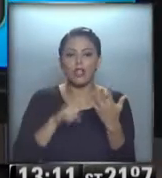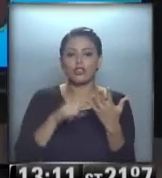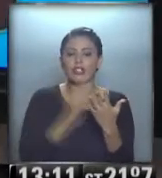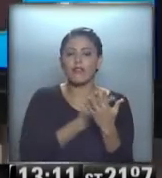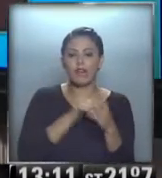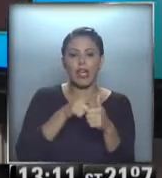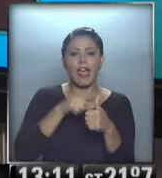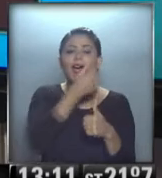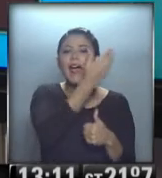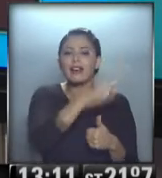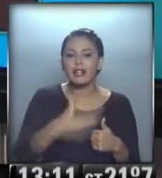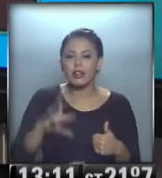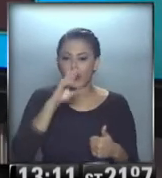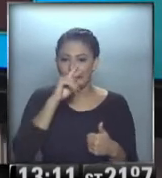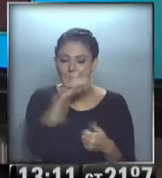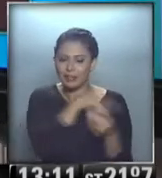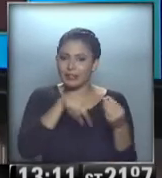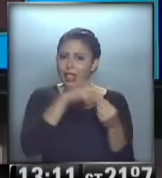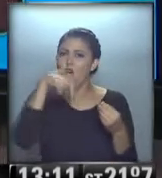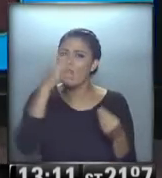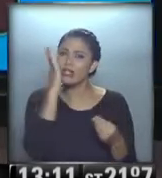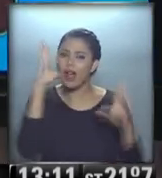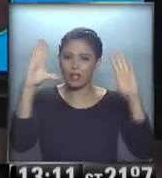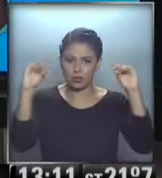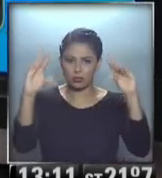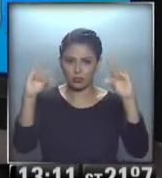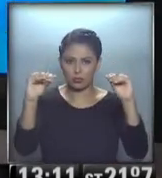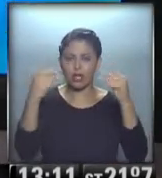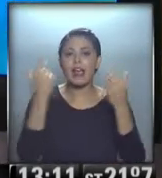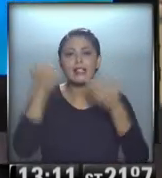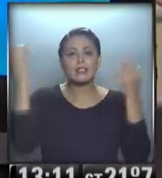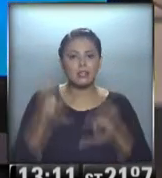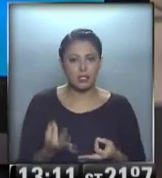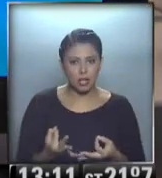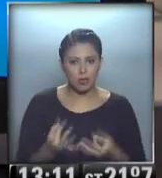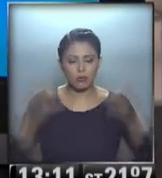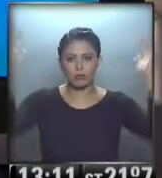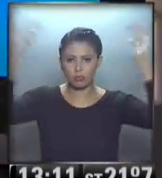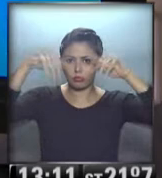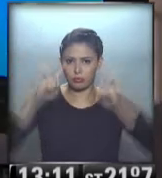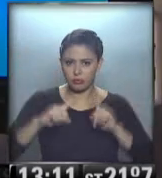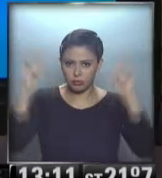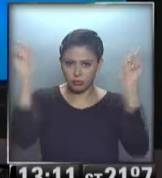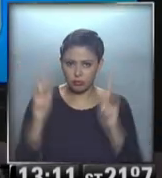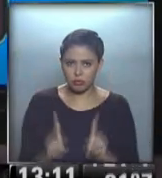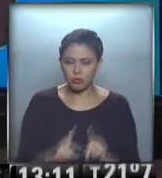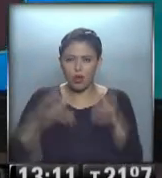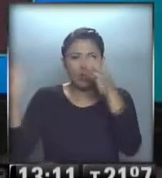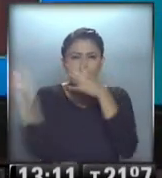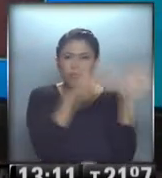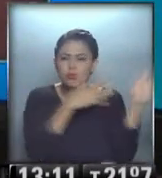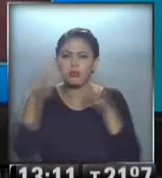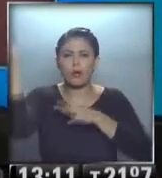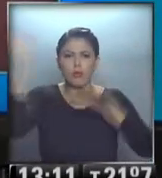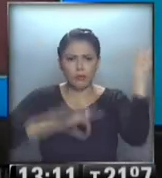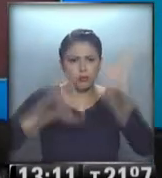río de la plata' hacia la nochecita hacia la tarde altísima la probabilidad de tormentas ráfagas de viento